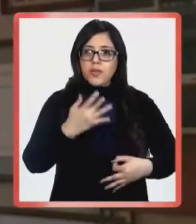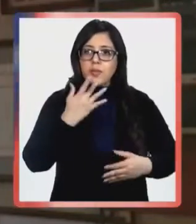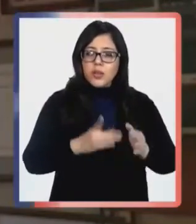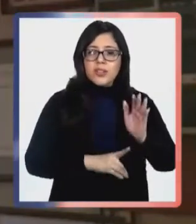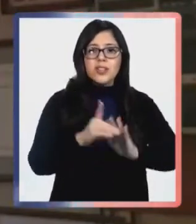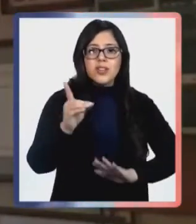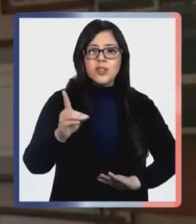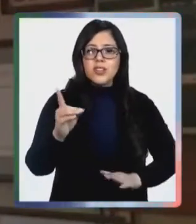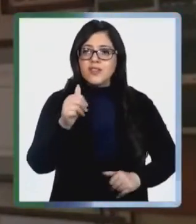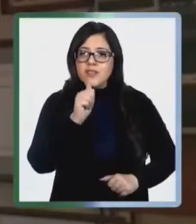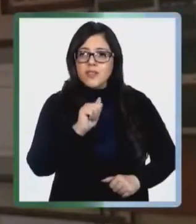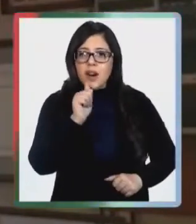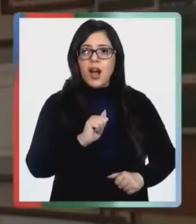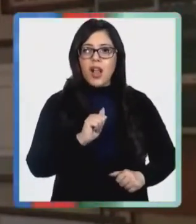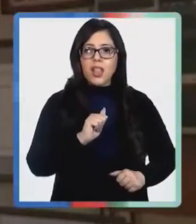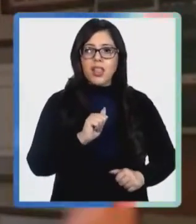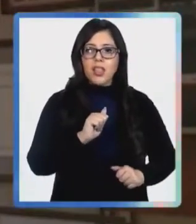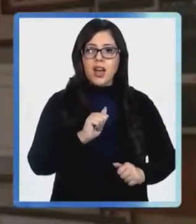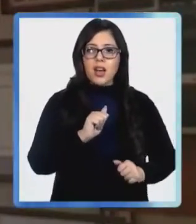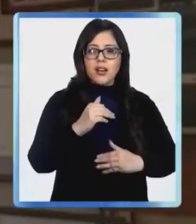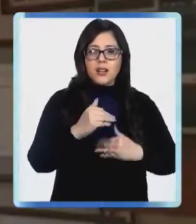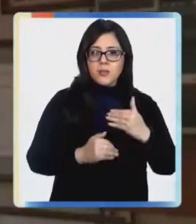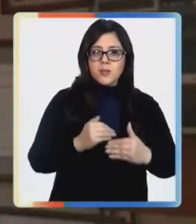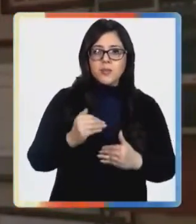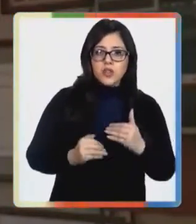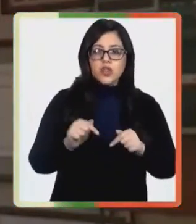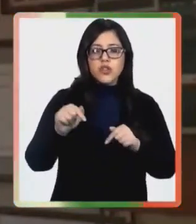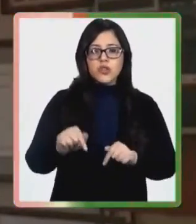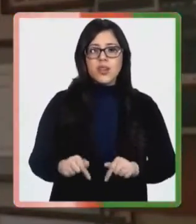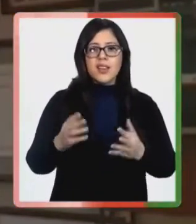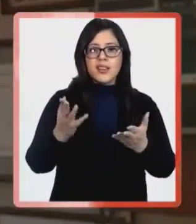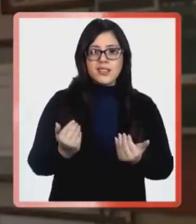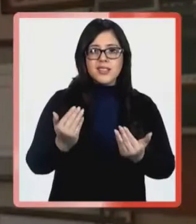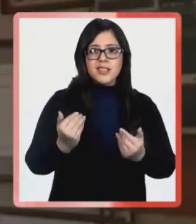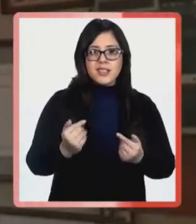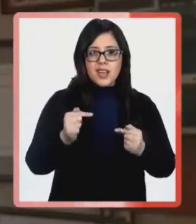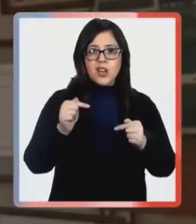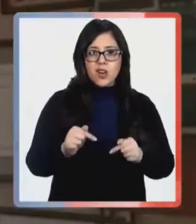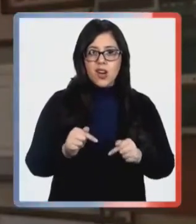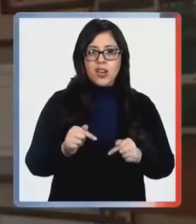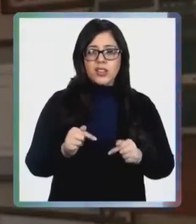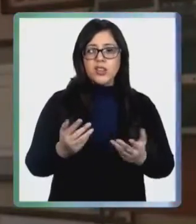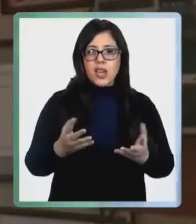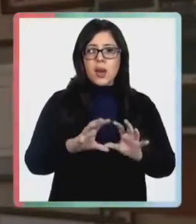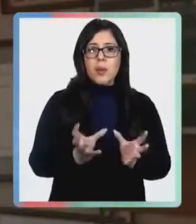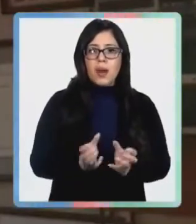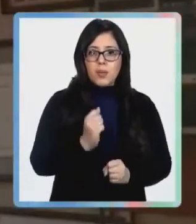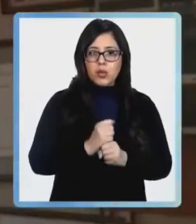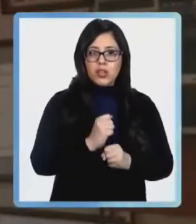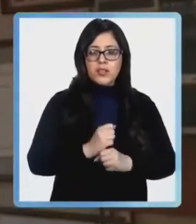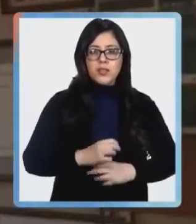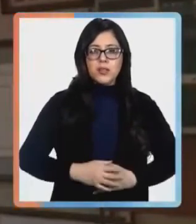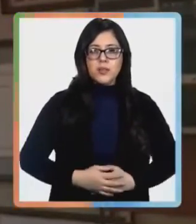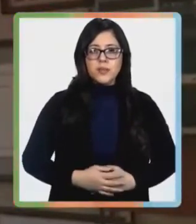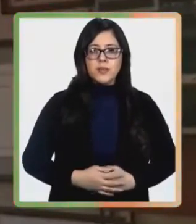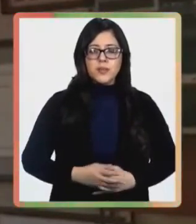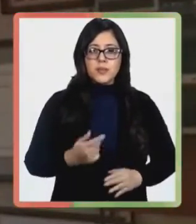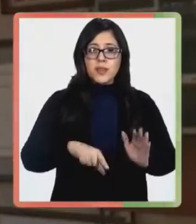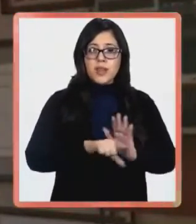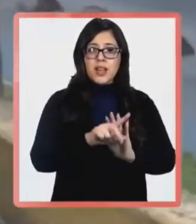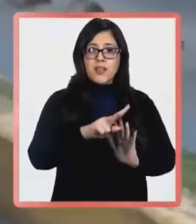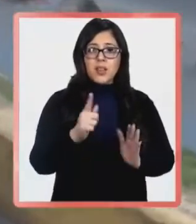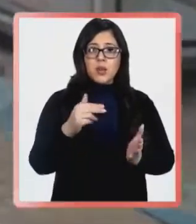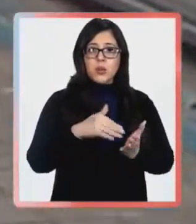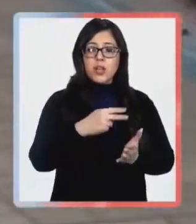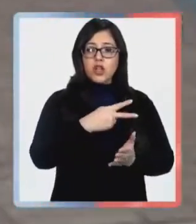se ha logrado porque el desarrollo no ha alcanzado la etapa en la que se hace necesario este tipo de fenómenos para el mundo del trabajo